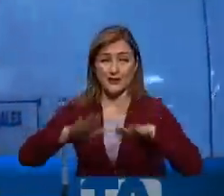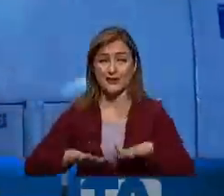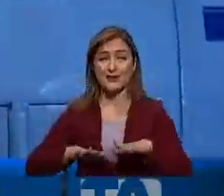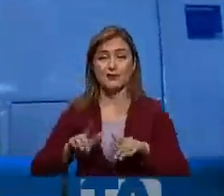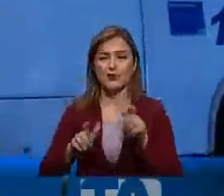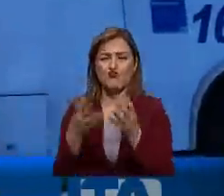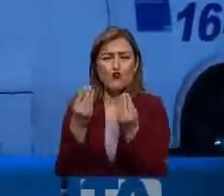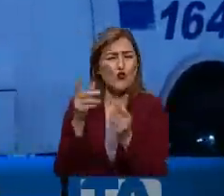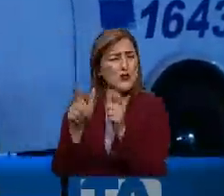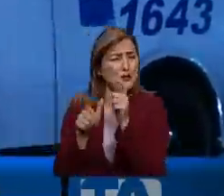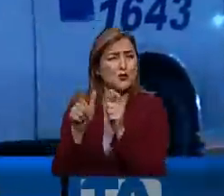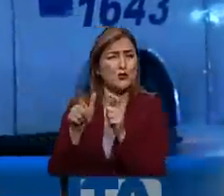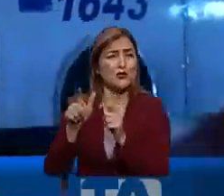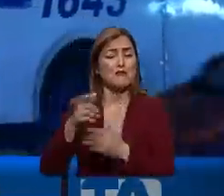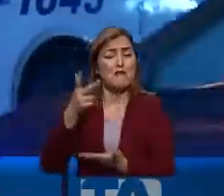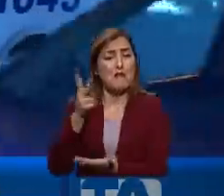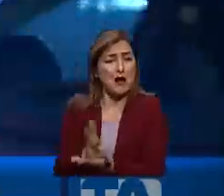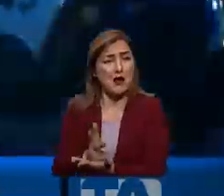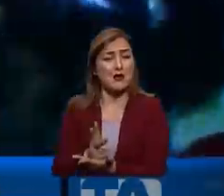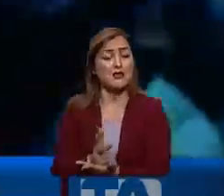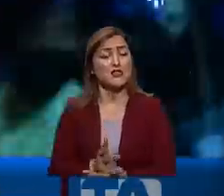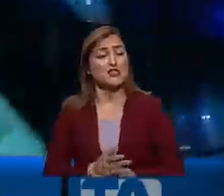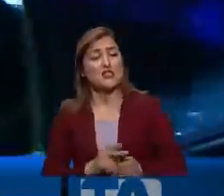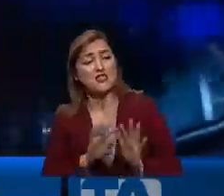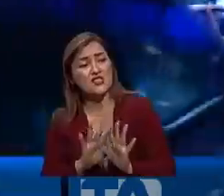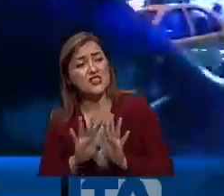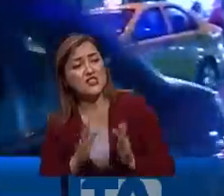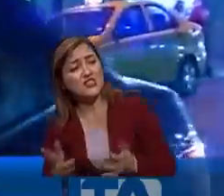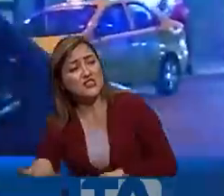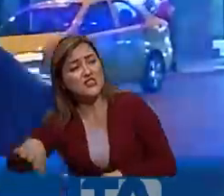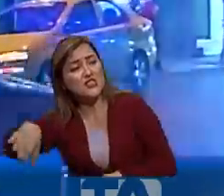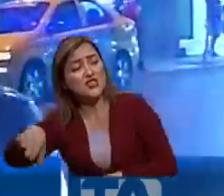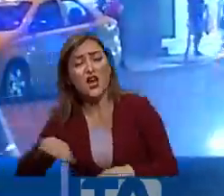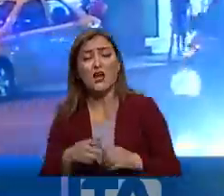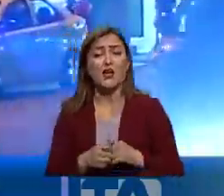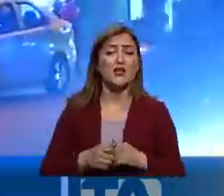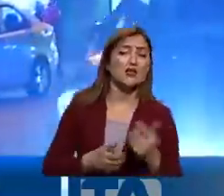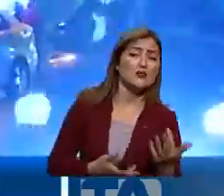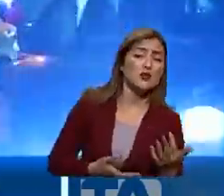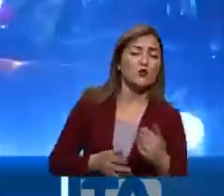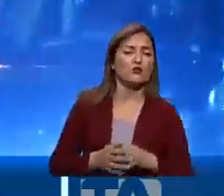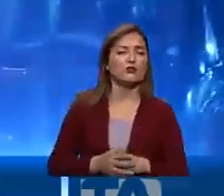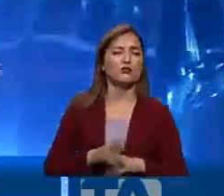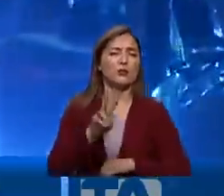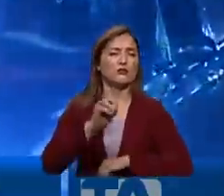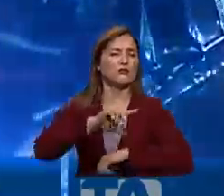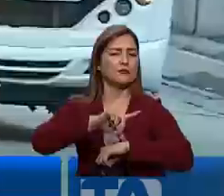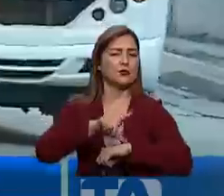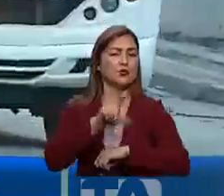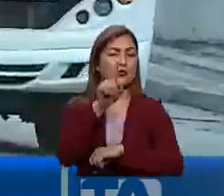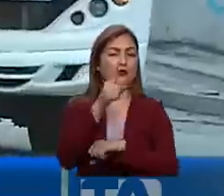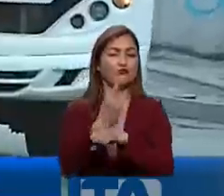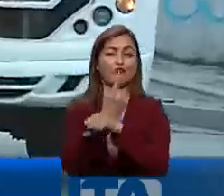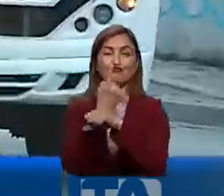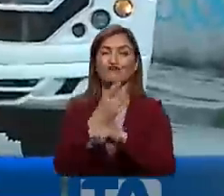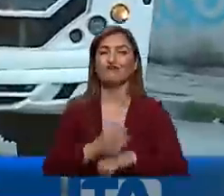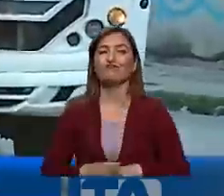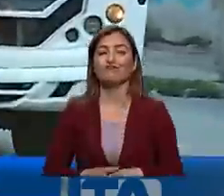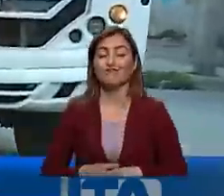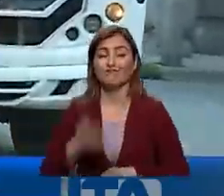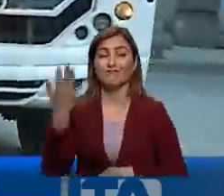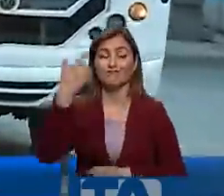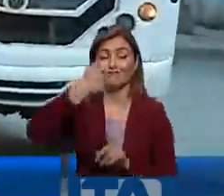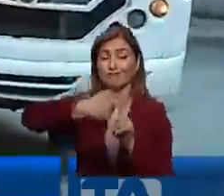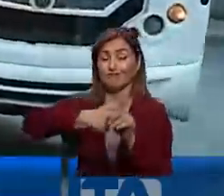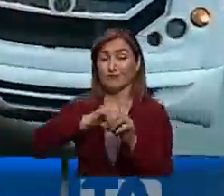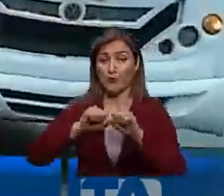gente aglomerada en los paraderos, esperando a que pase una unidad, lo que toma entre 20 minutos y una hora en la actualidad. Recordemos que ya en mayo de